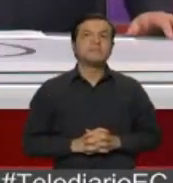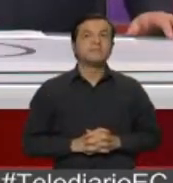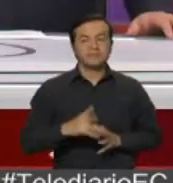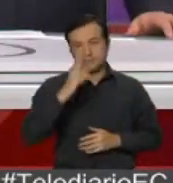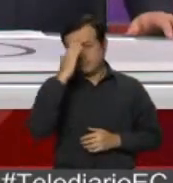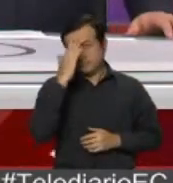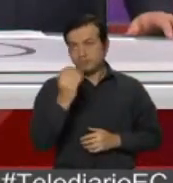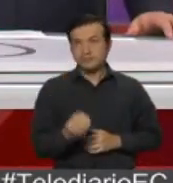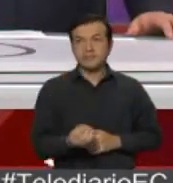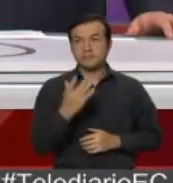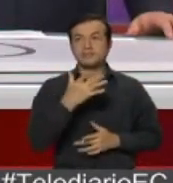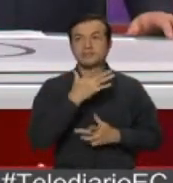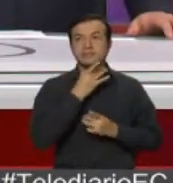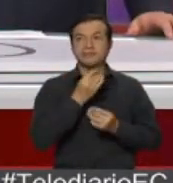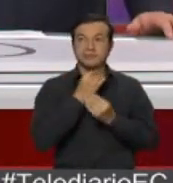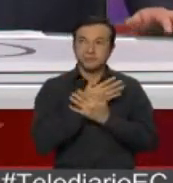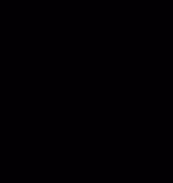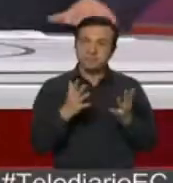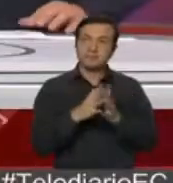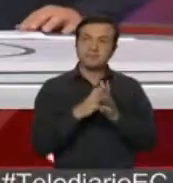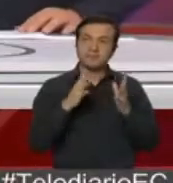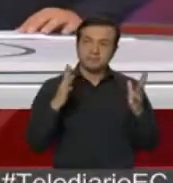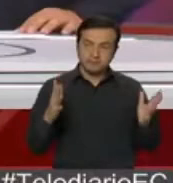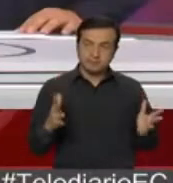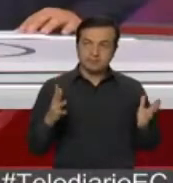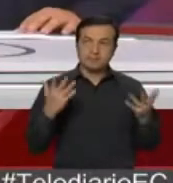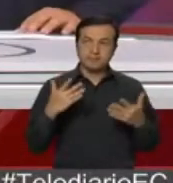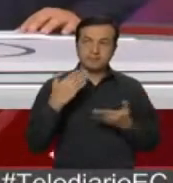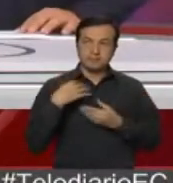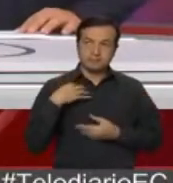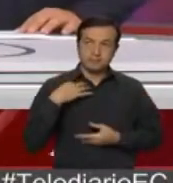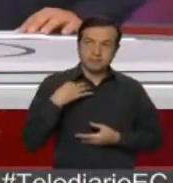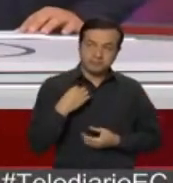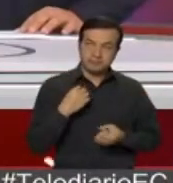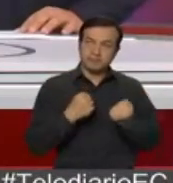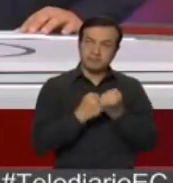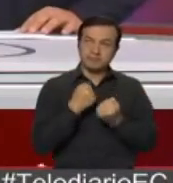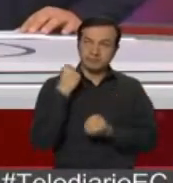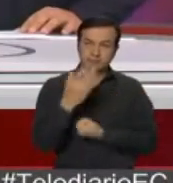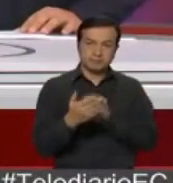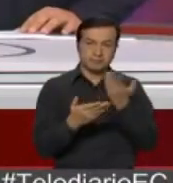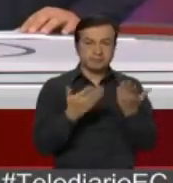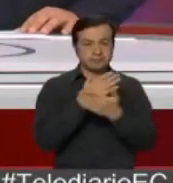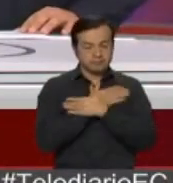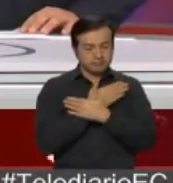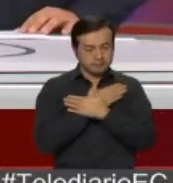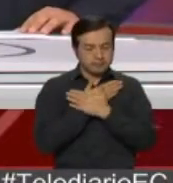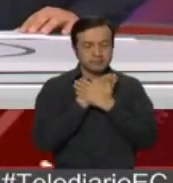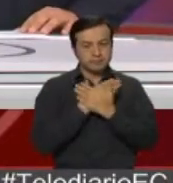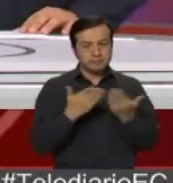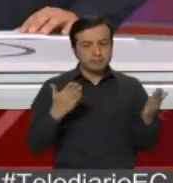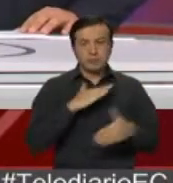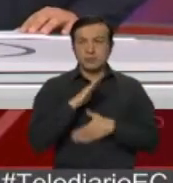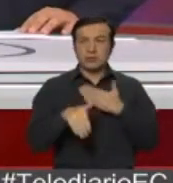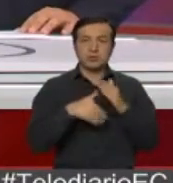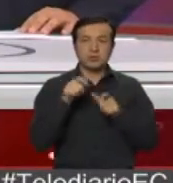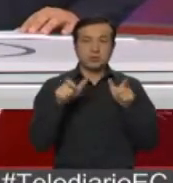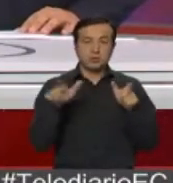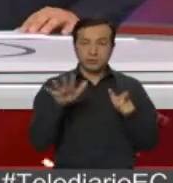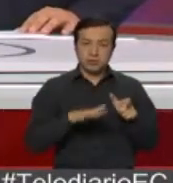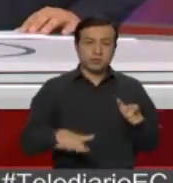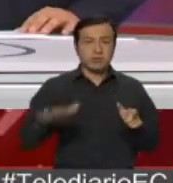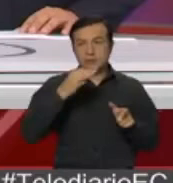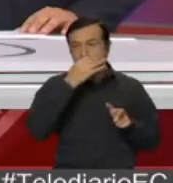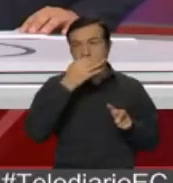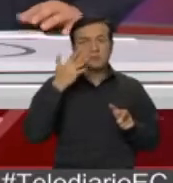Buenos días, Fabricio, muy gentil, muy amable. Estoy aquí a disposición y aprovecho para enviar un saludo a todos los habitantes de la